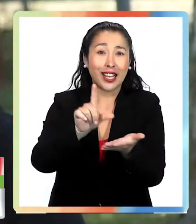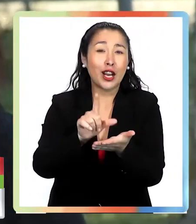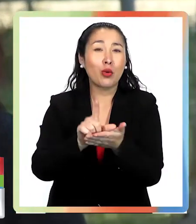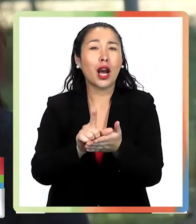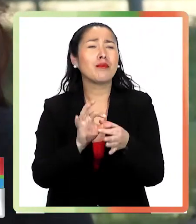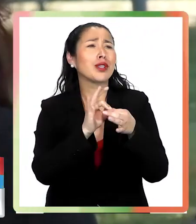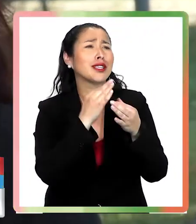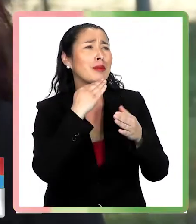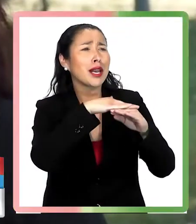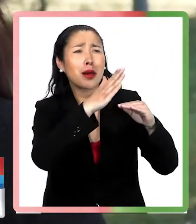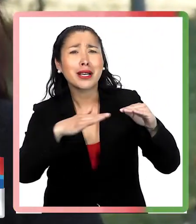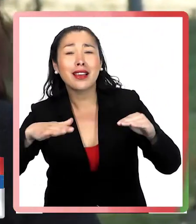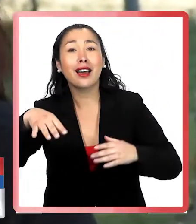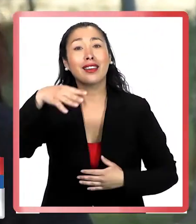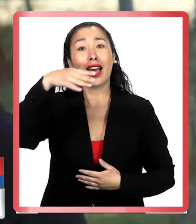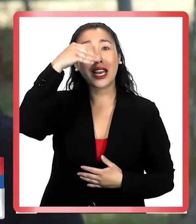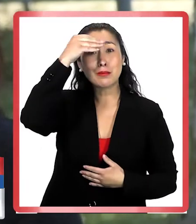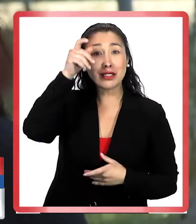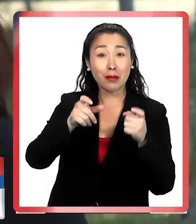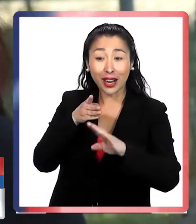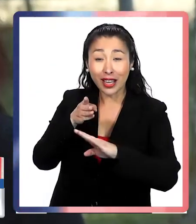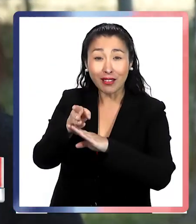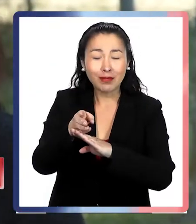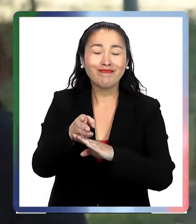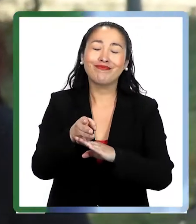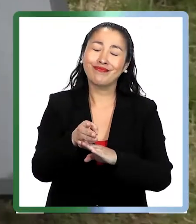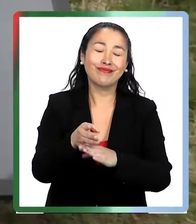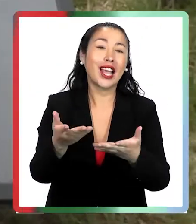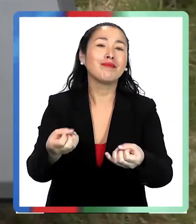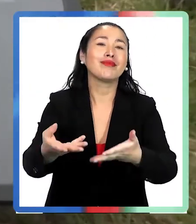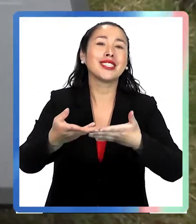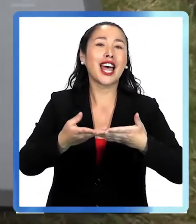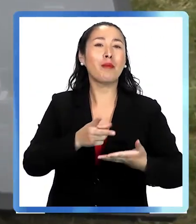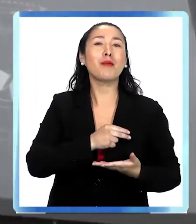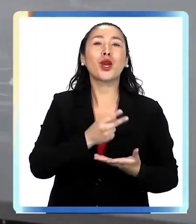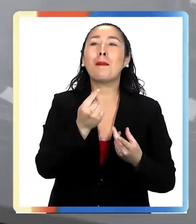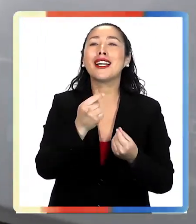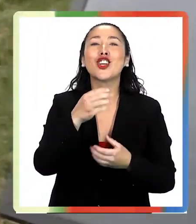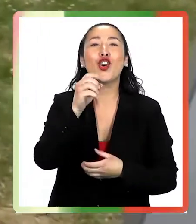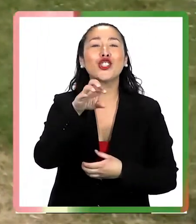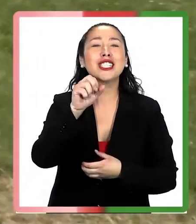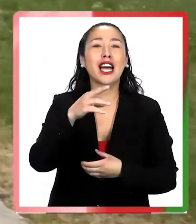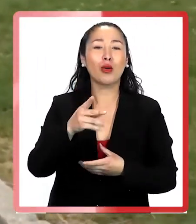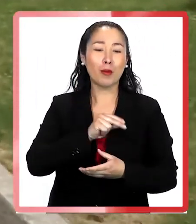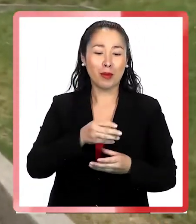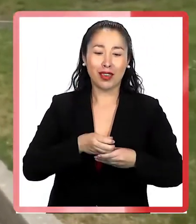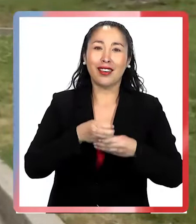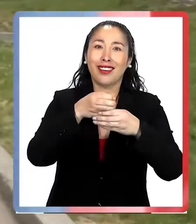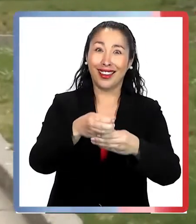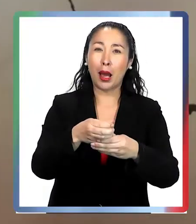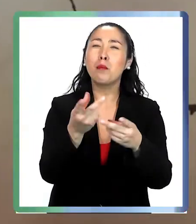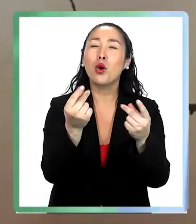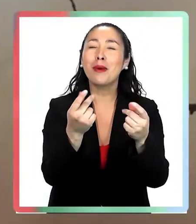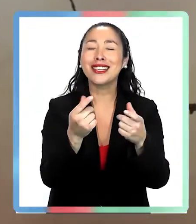emplazados, a la museografía del lugar, a la experiencia de los visitantes, hemos podido recibir este premio que es como el Óscar de los Museos a nivel